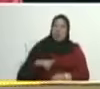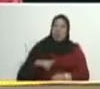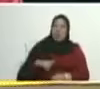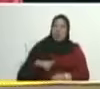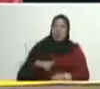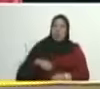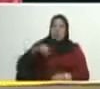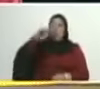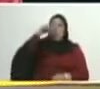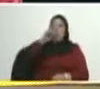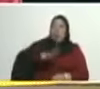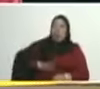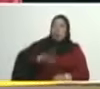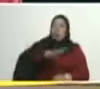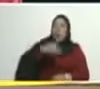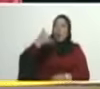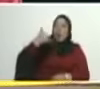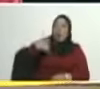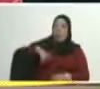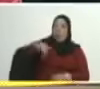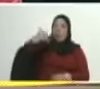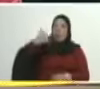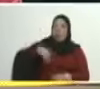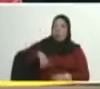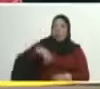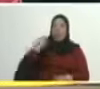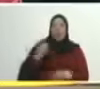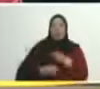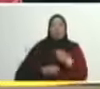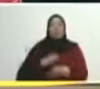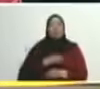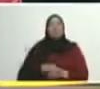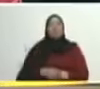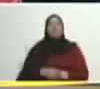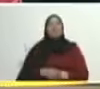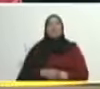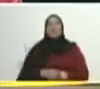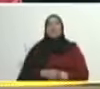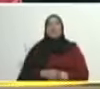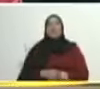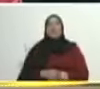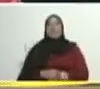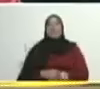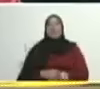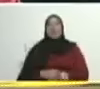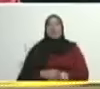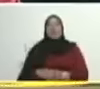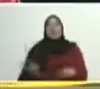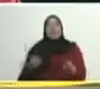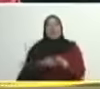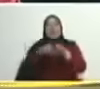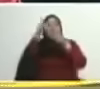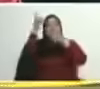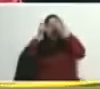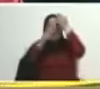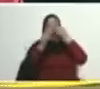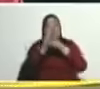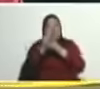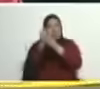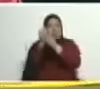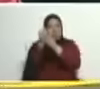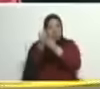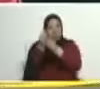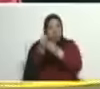el pueblo que vio nacer al comandante Ernesto Che Guevara, se va